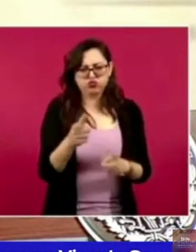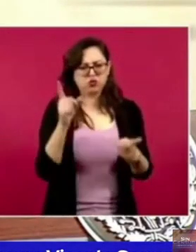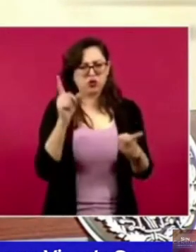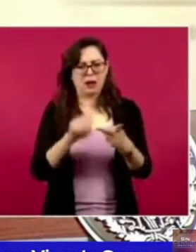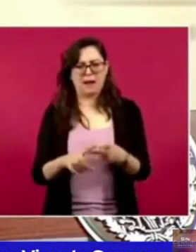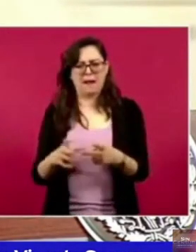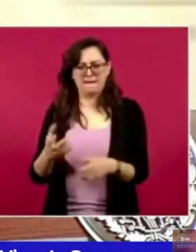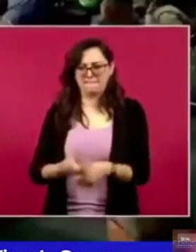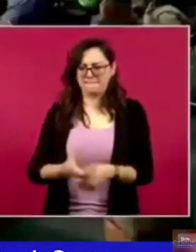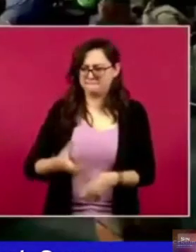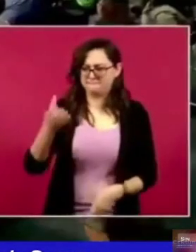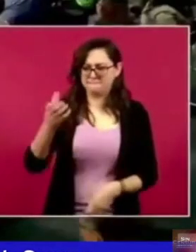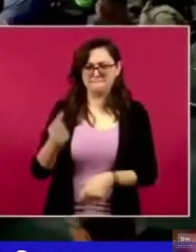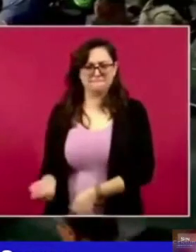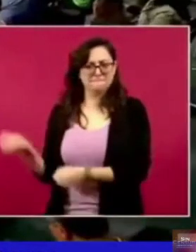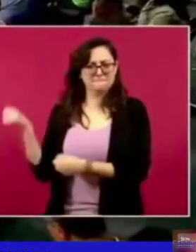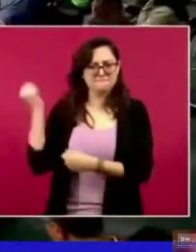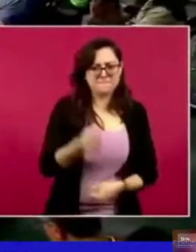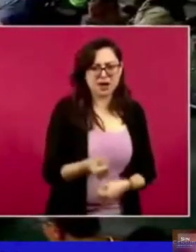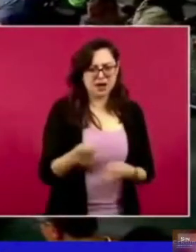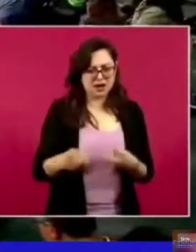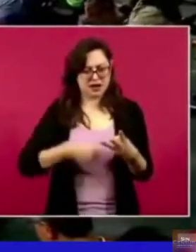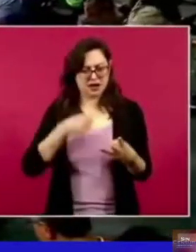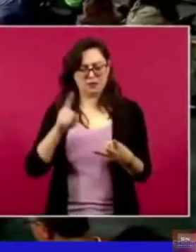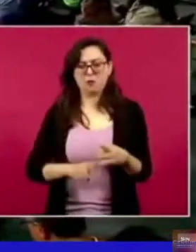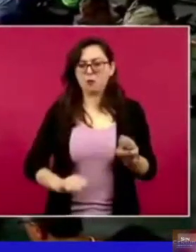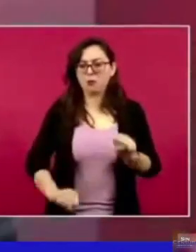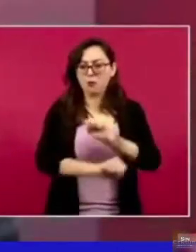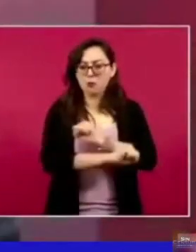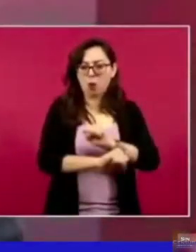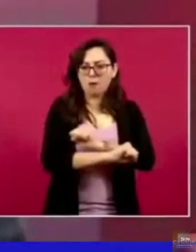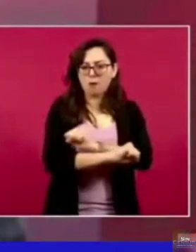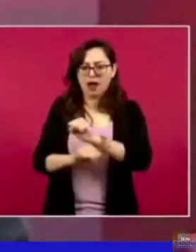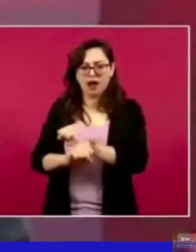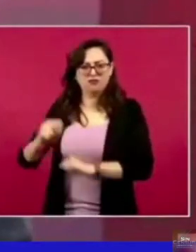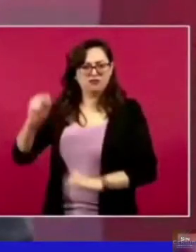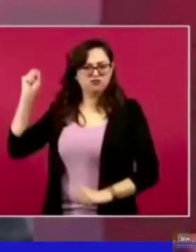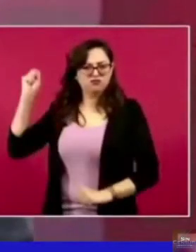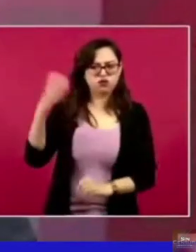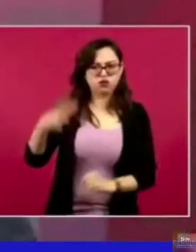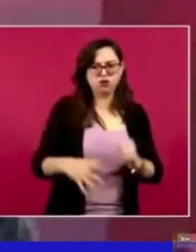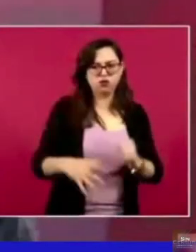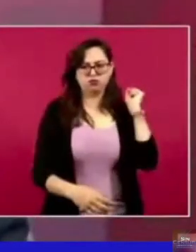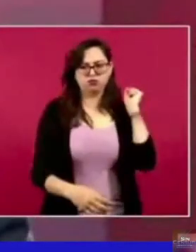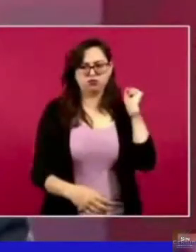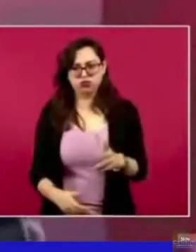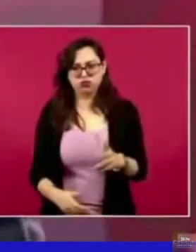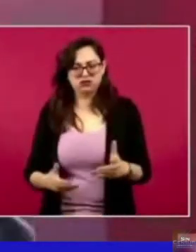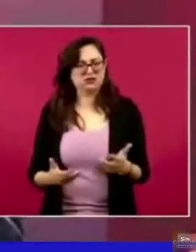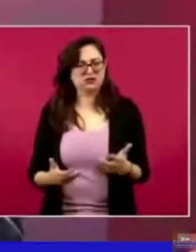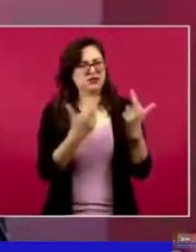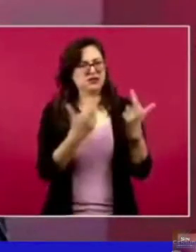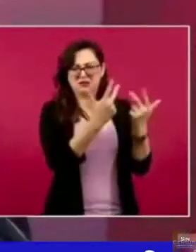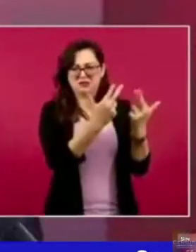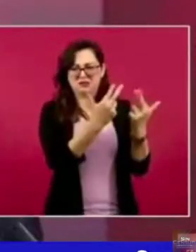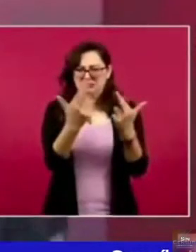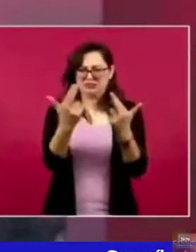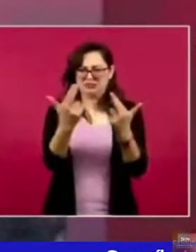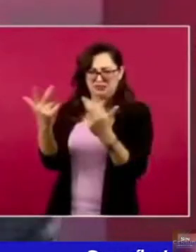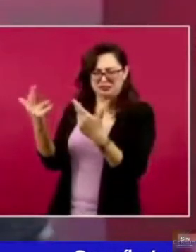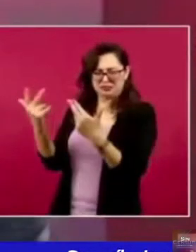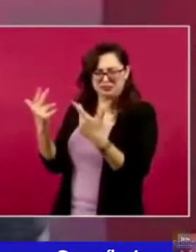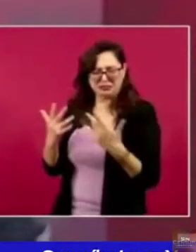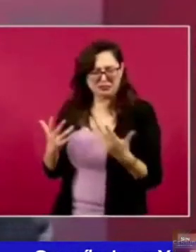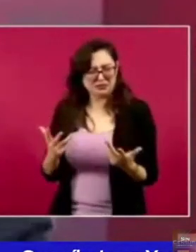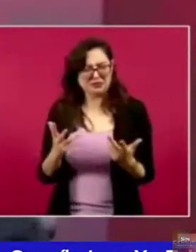que traen bombas molotov, que destruyen todo por